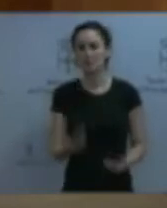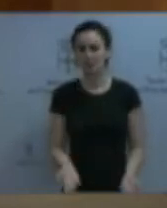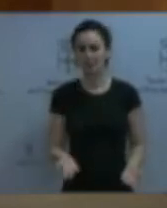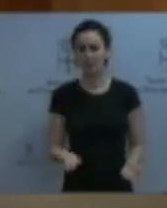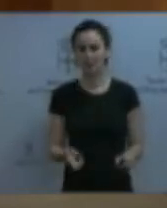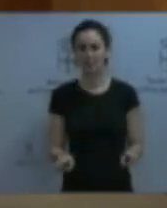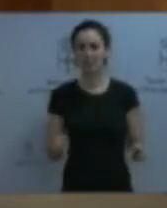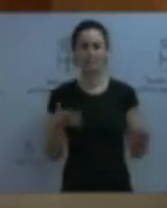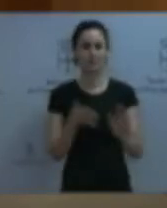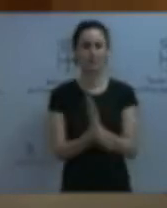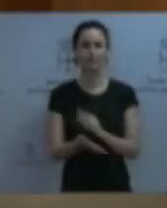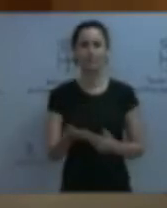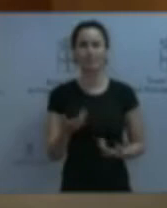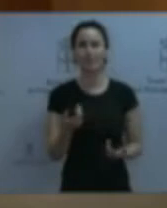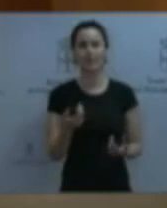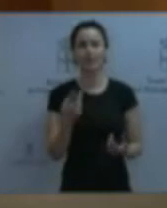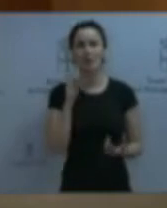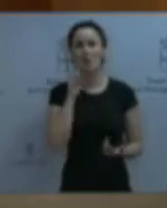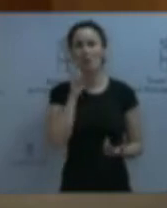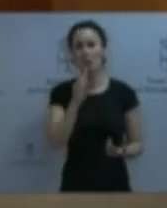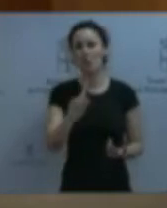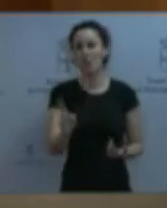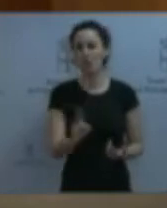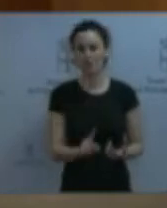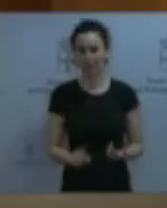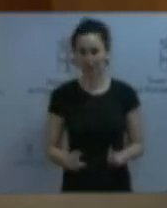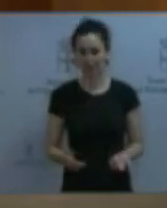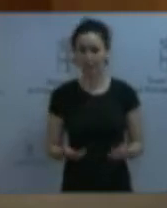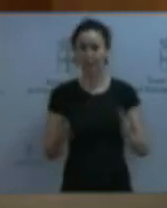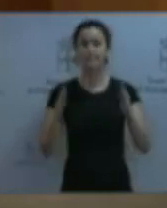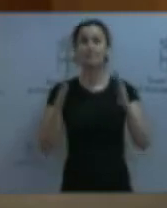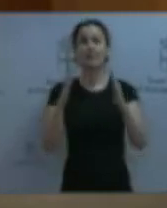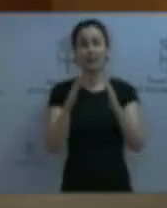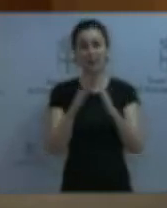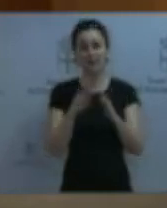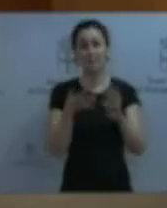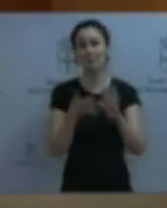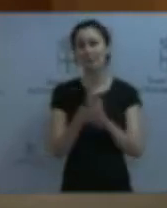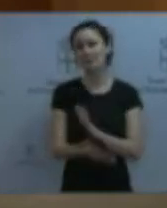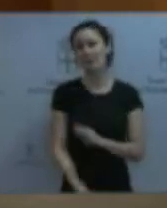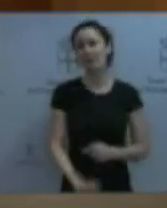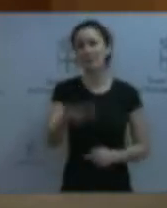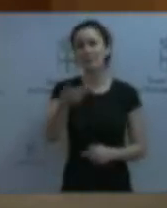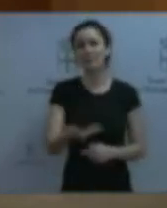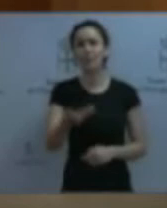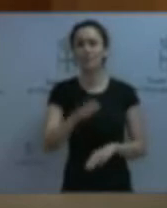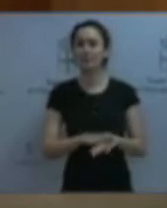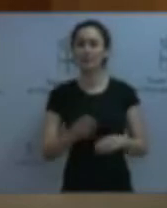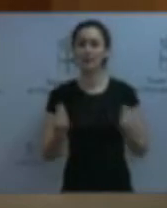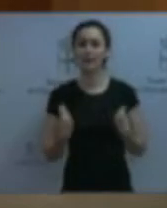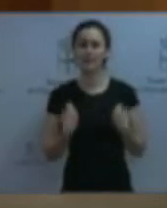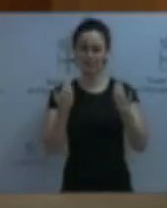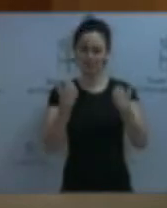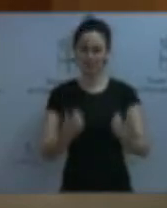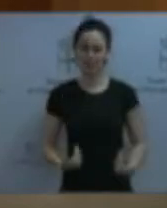invisible. Y la vivienda constituye uno de los elementos más esenciales para la vida del ser humano. Junto